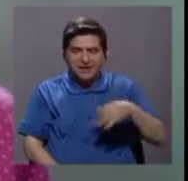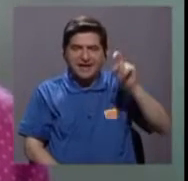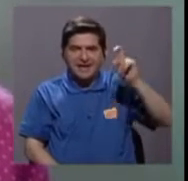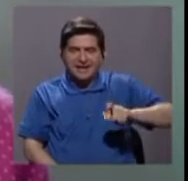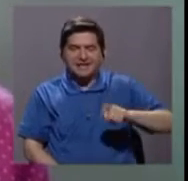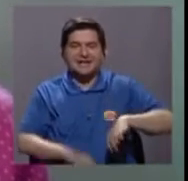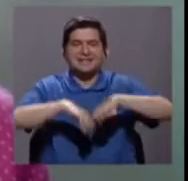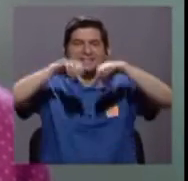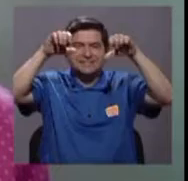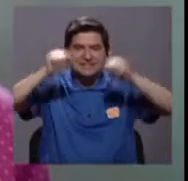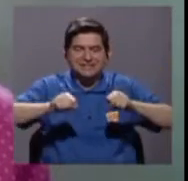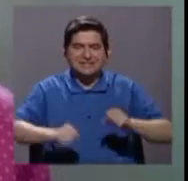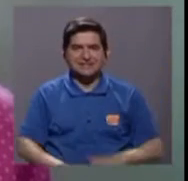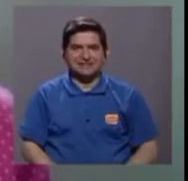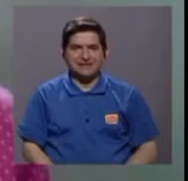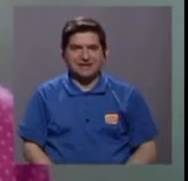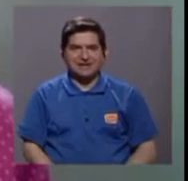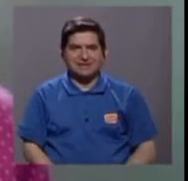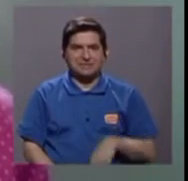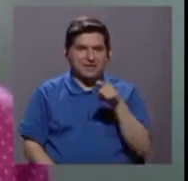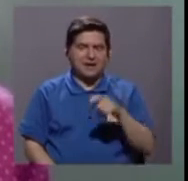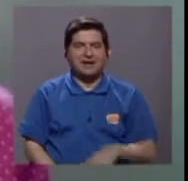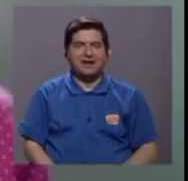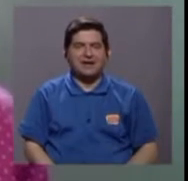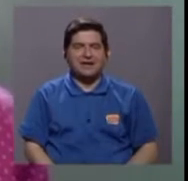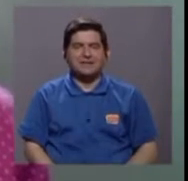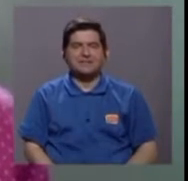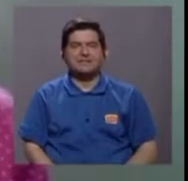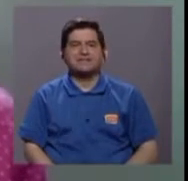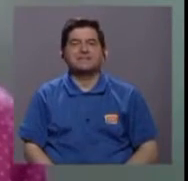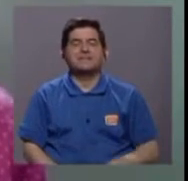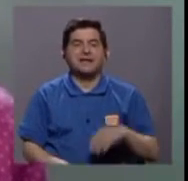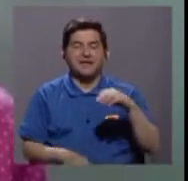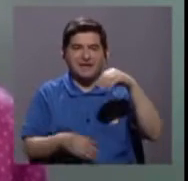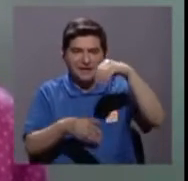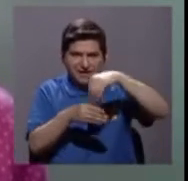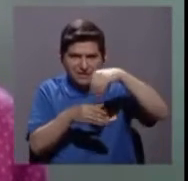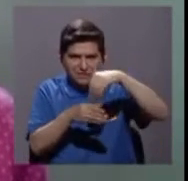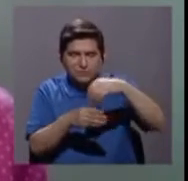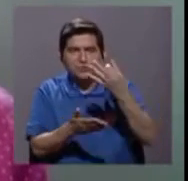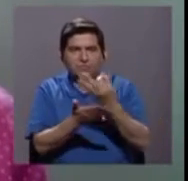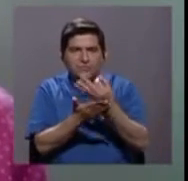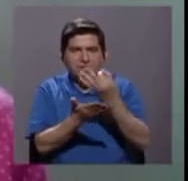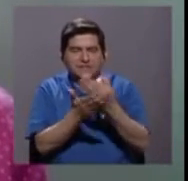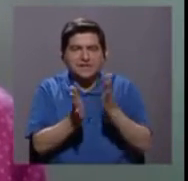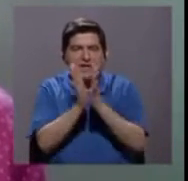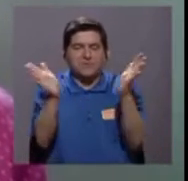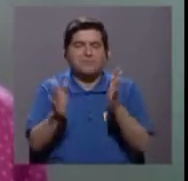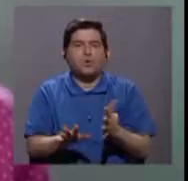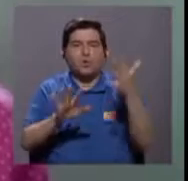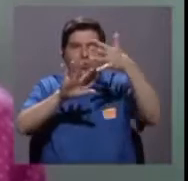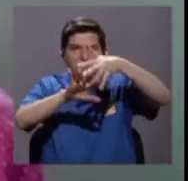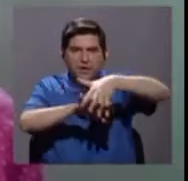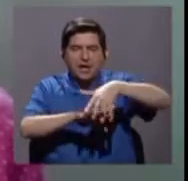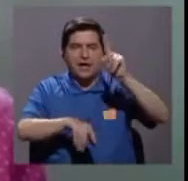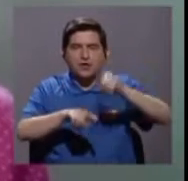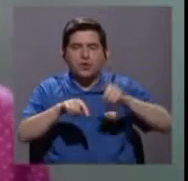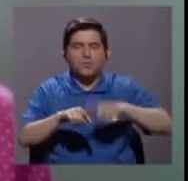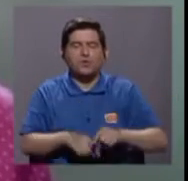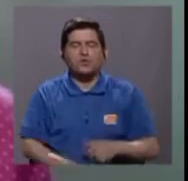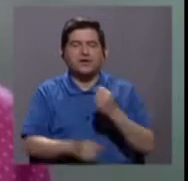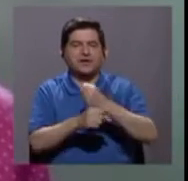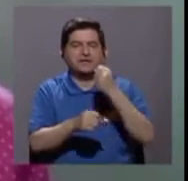un sistema de administración financiera pública integrada. O sea, nosotros no podemos seguir operando como en silos,